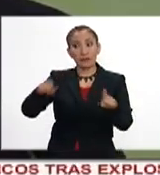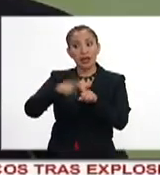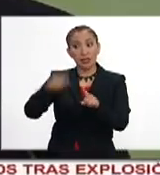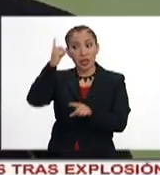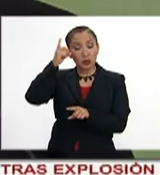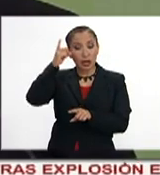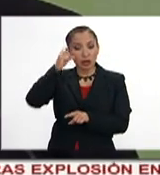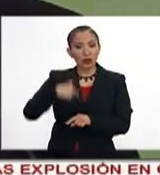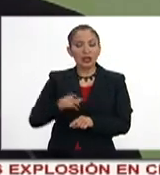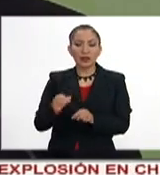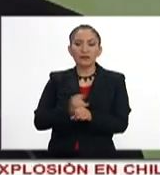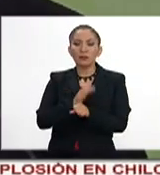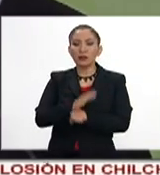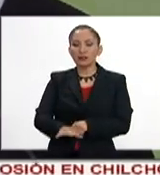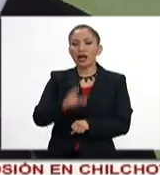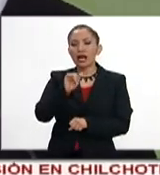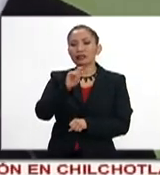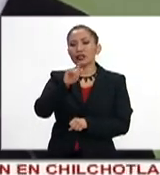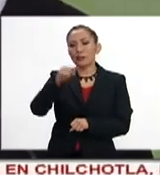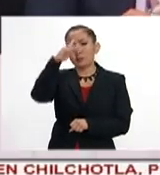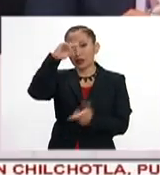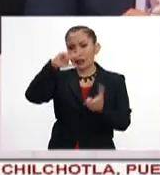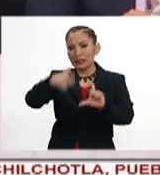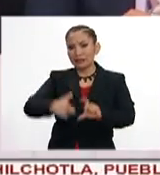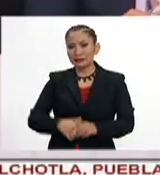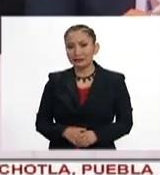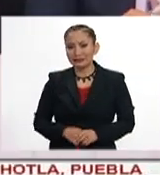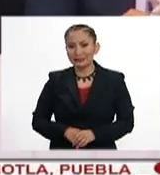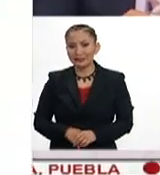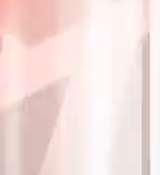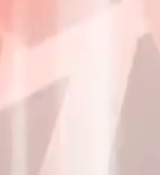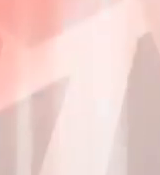otros. Con información de Gustavo Castillo, México al día.